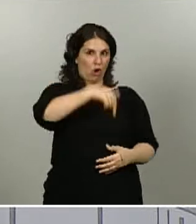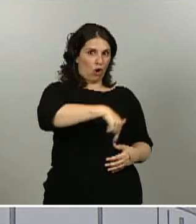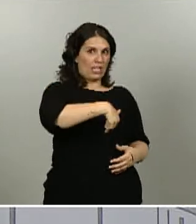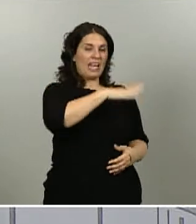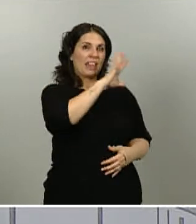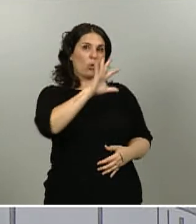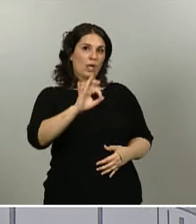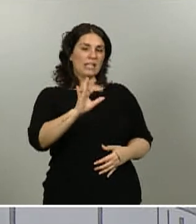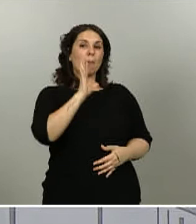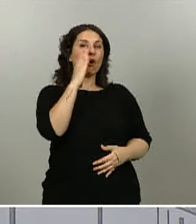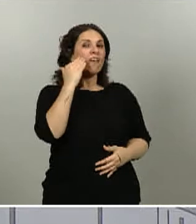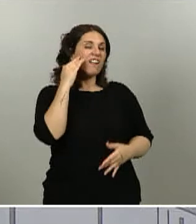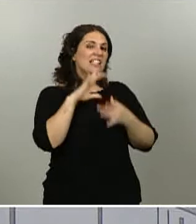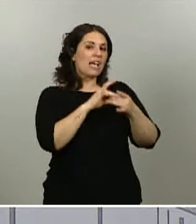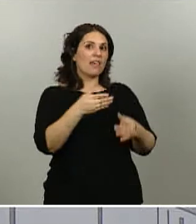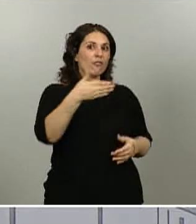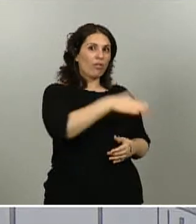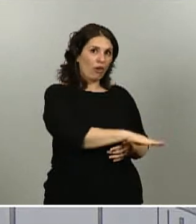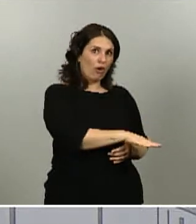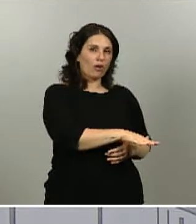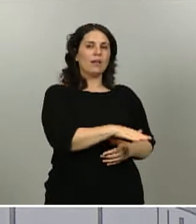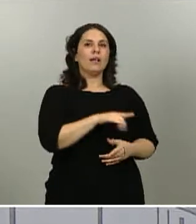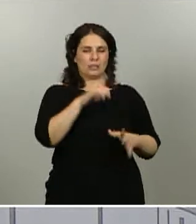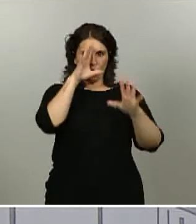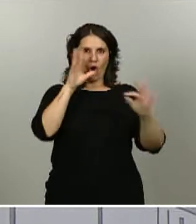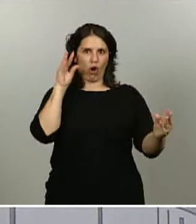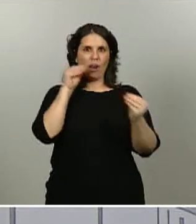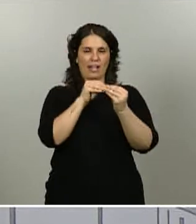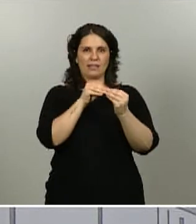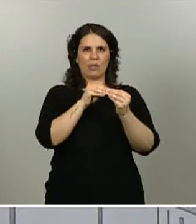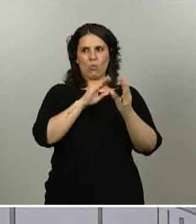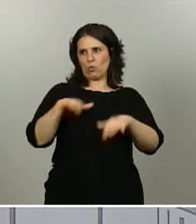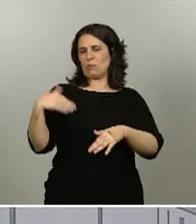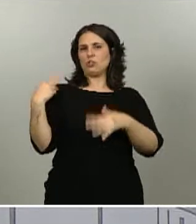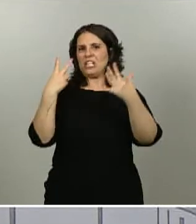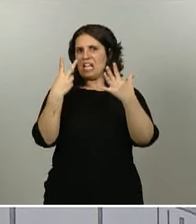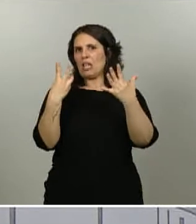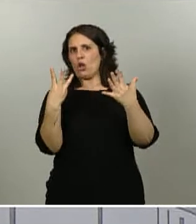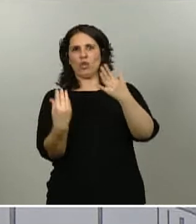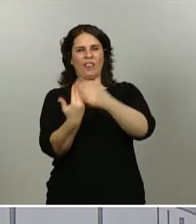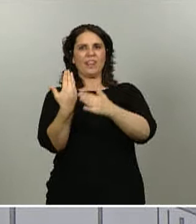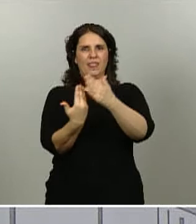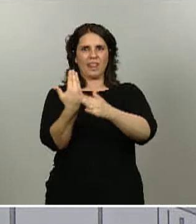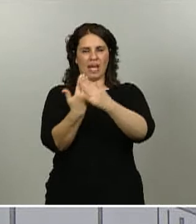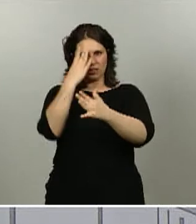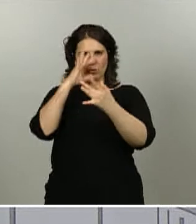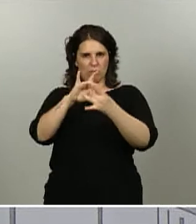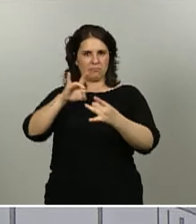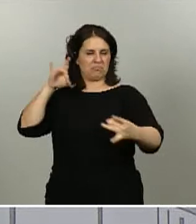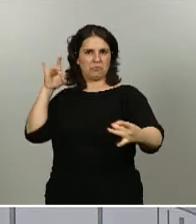es coherente con lo que hemos estado viendo durante al menos 7 u 8 días en la semana pasada, de